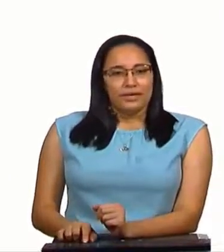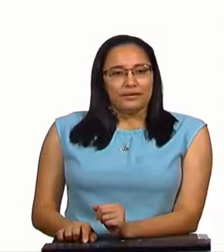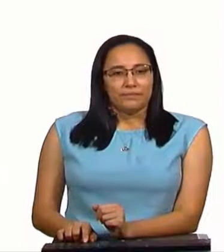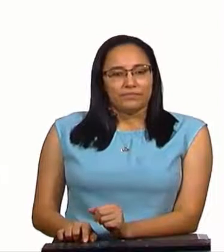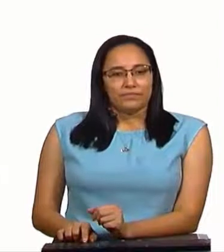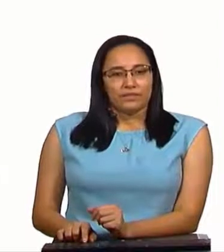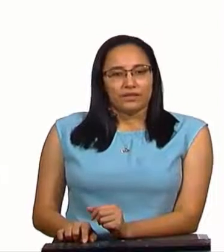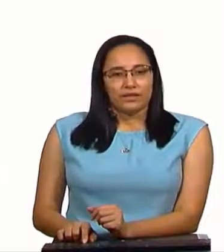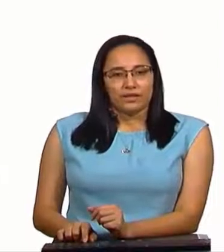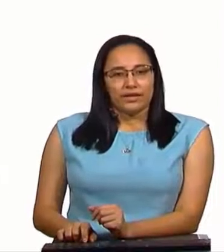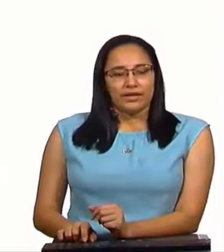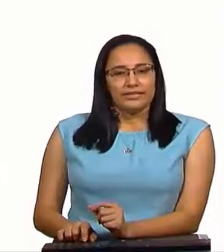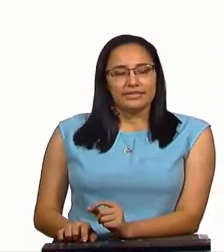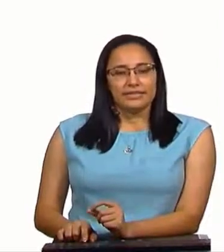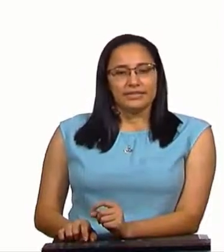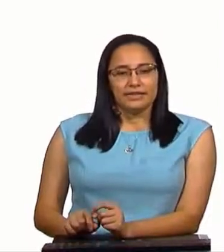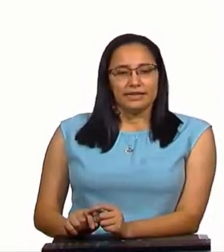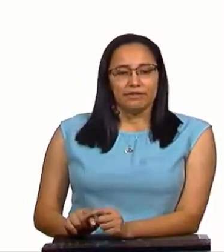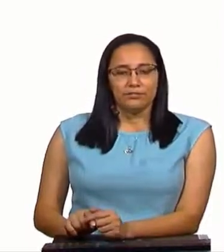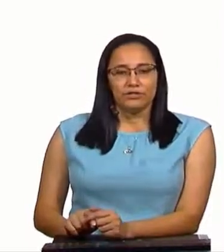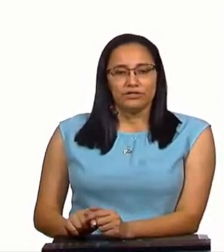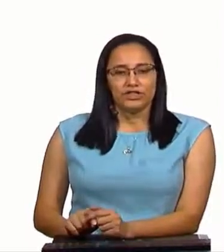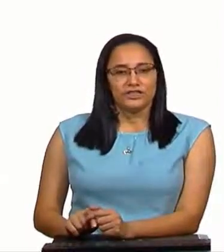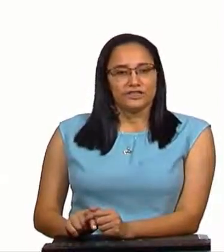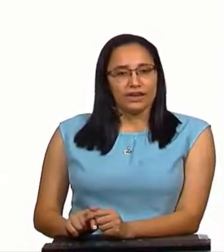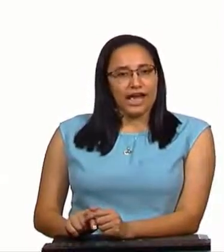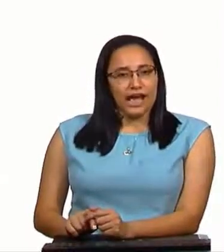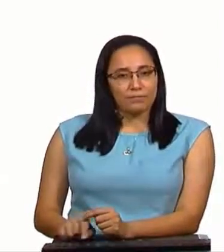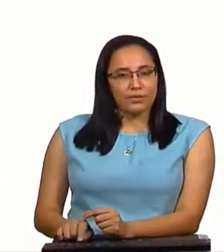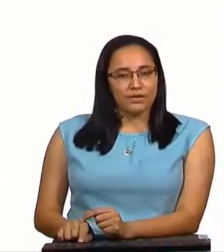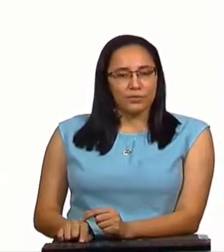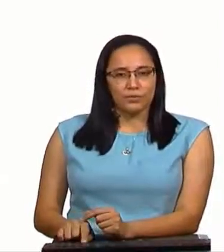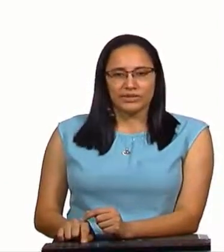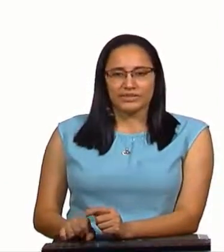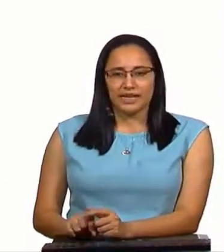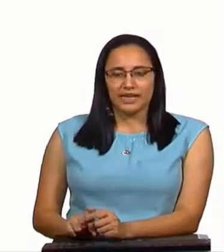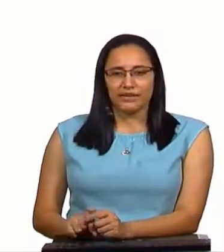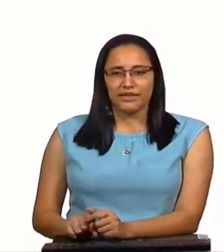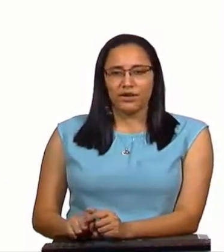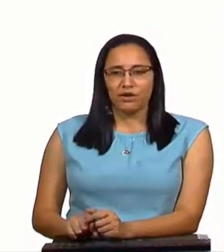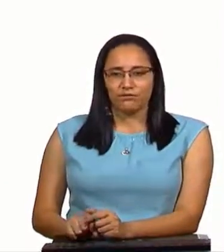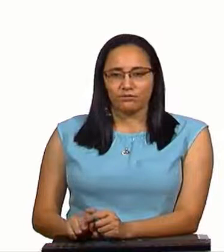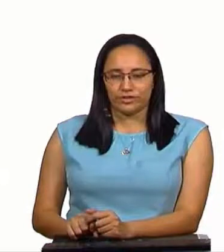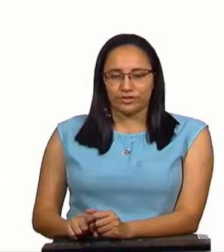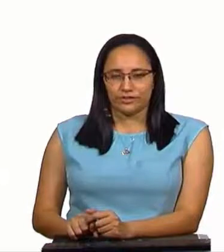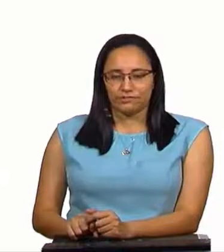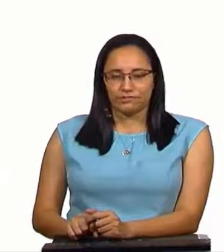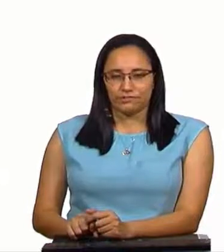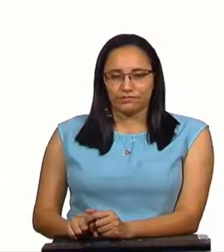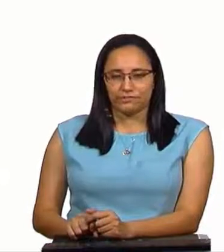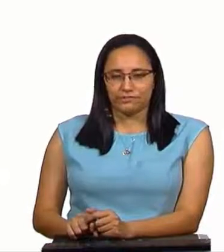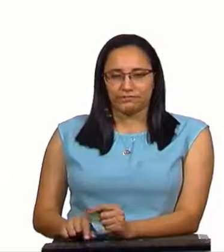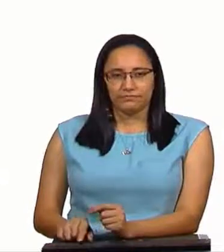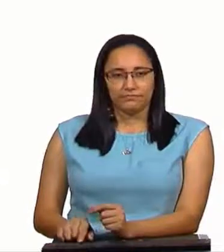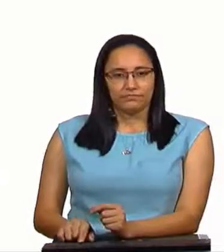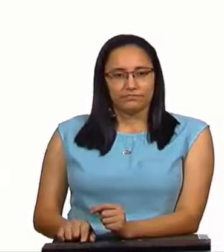Muy bien. En el siguiente ejemplo, she's not happy with the salary offered.